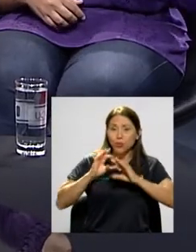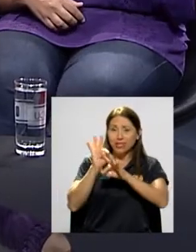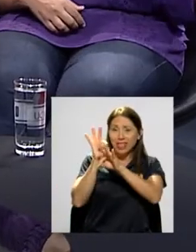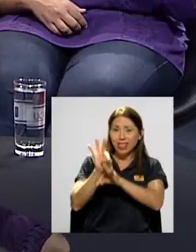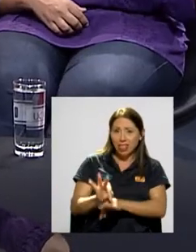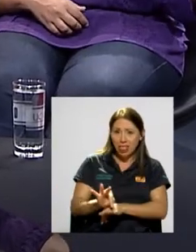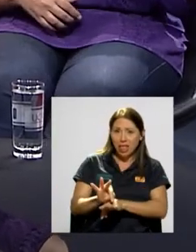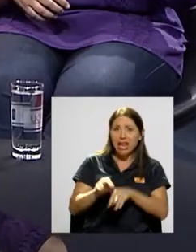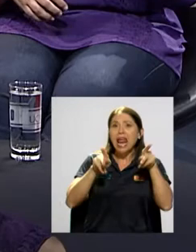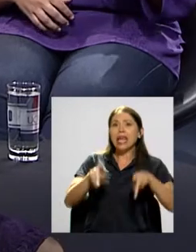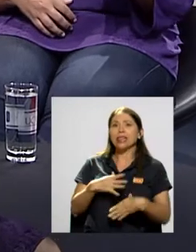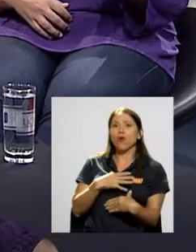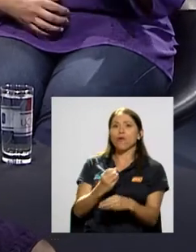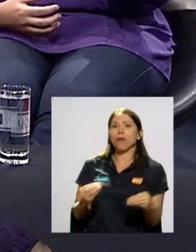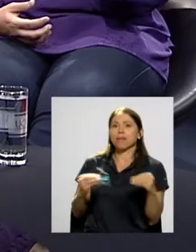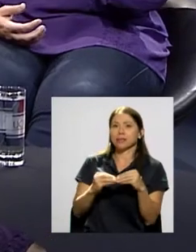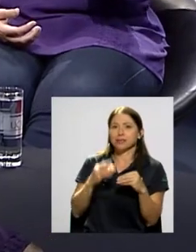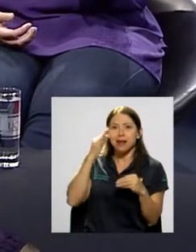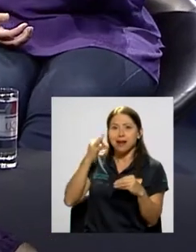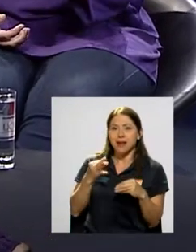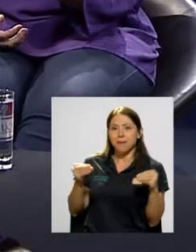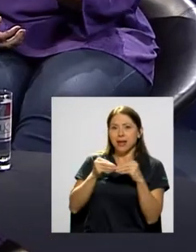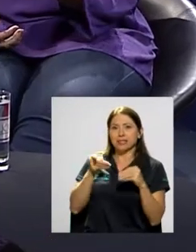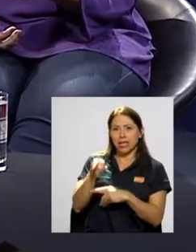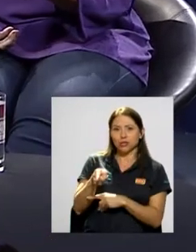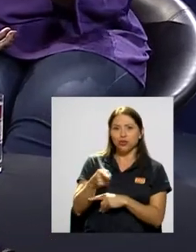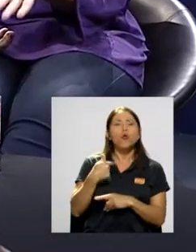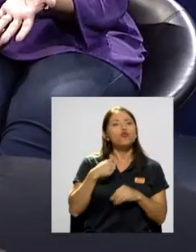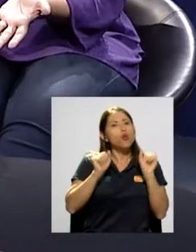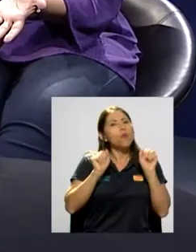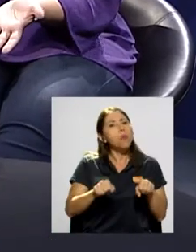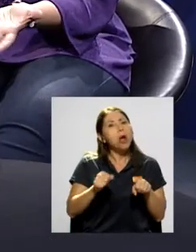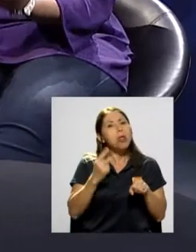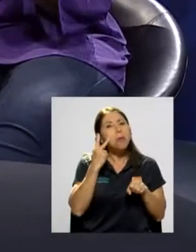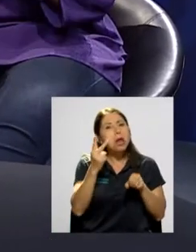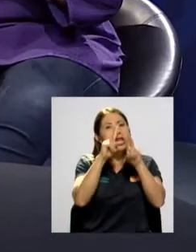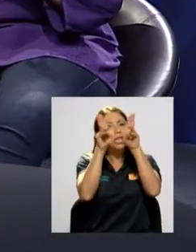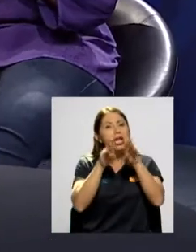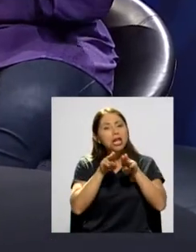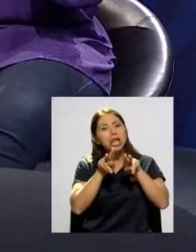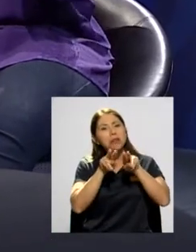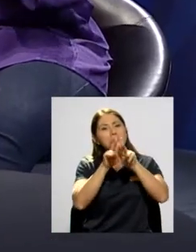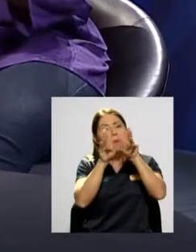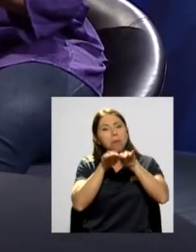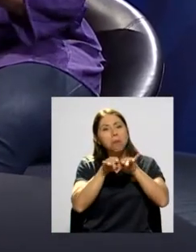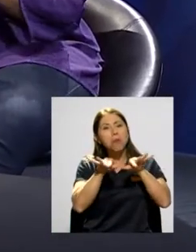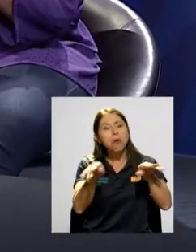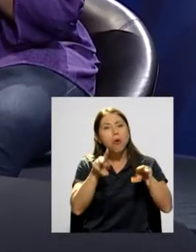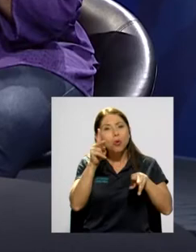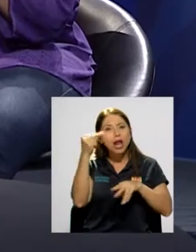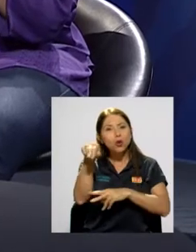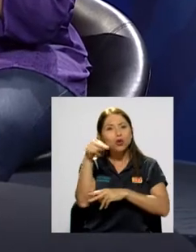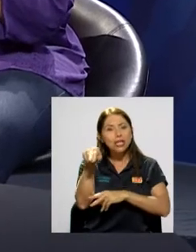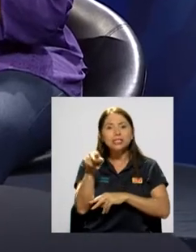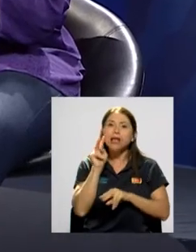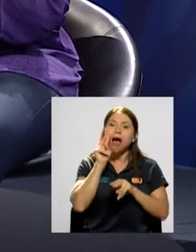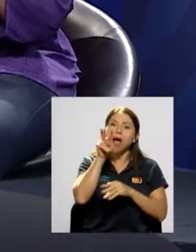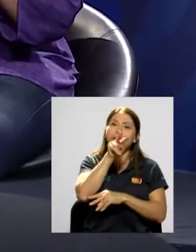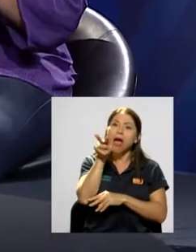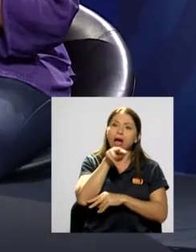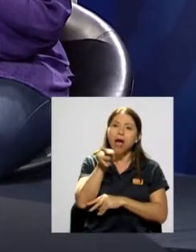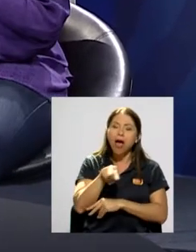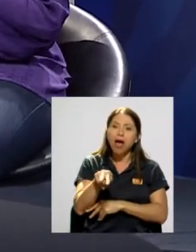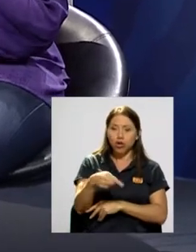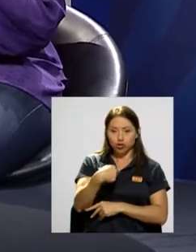mayor credibilidad. Entonces, si bien es cierto, yo puedo leer una noticia en redes sociales, yo tiendo como lector o como lectora a